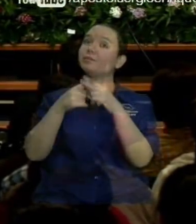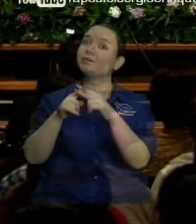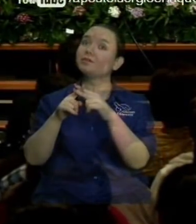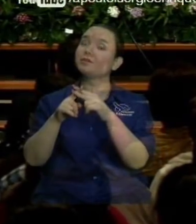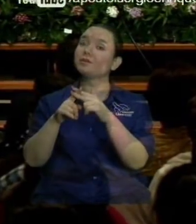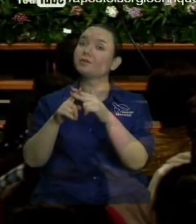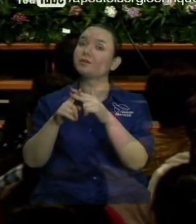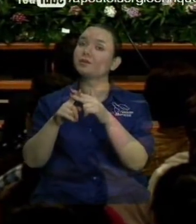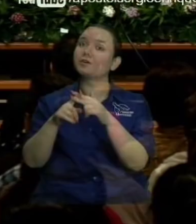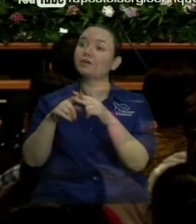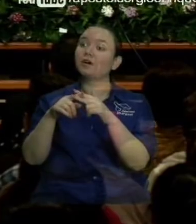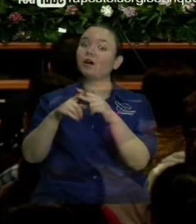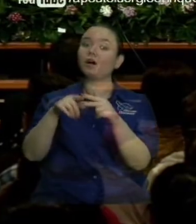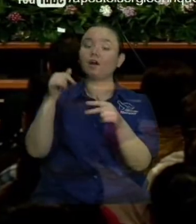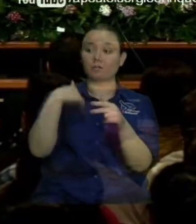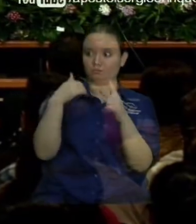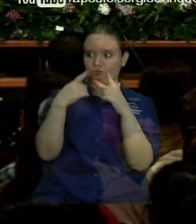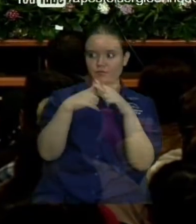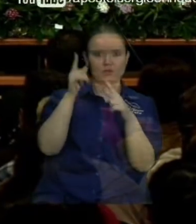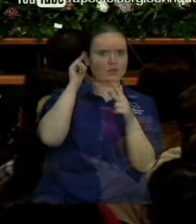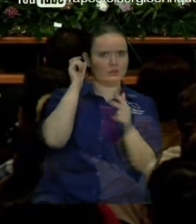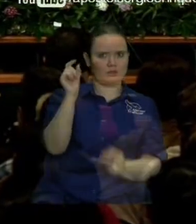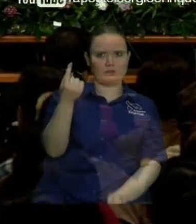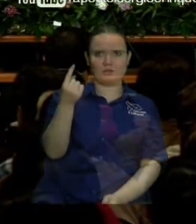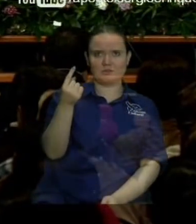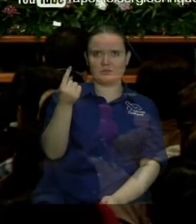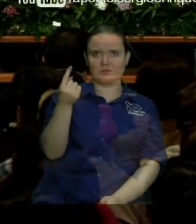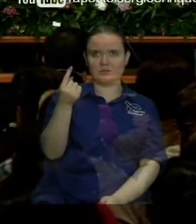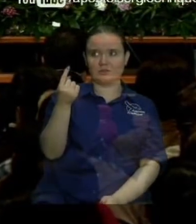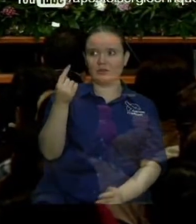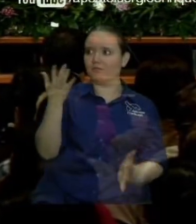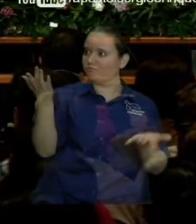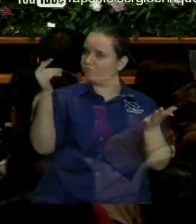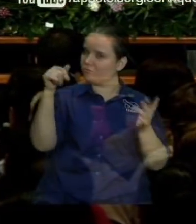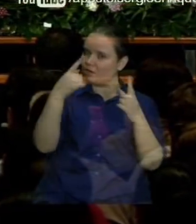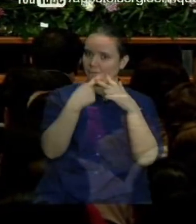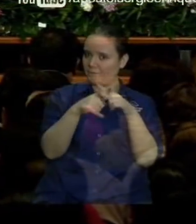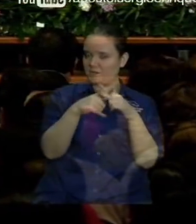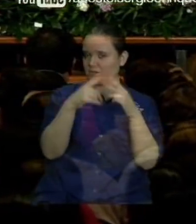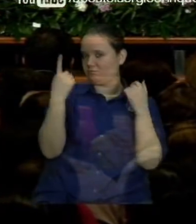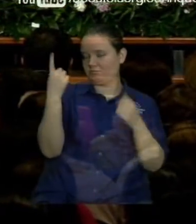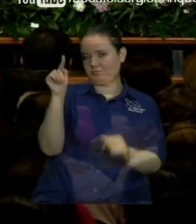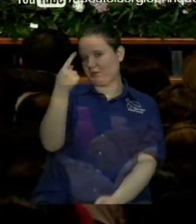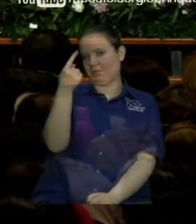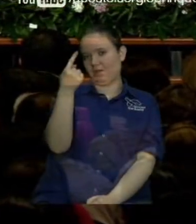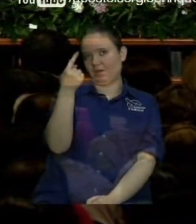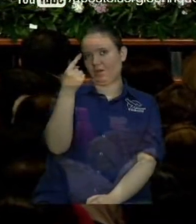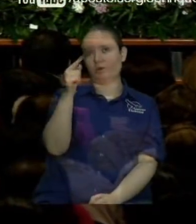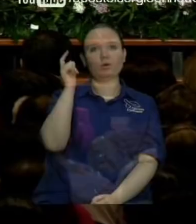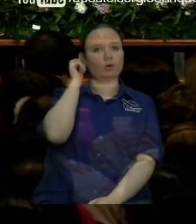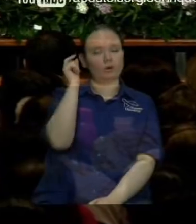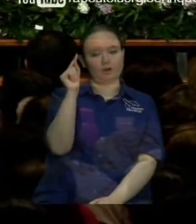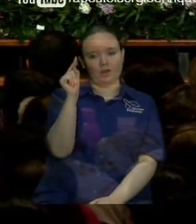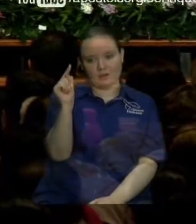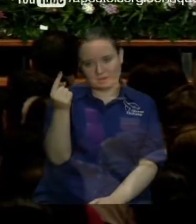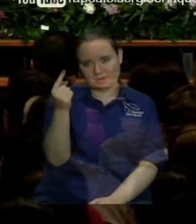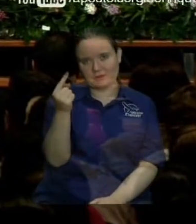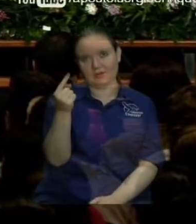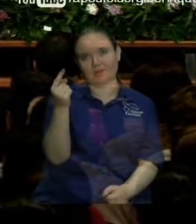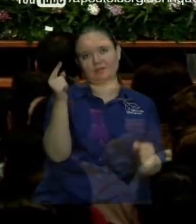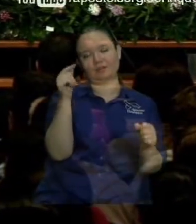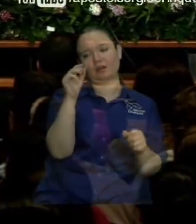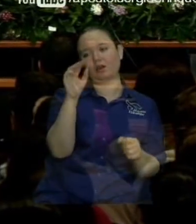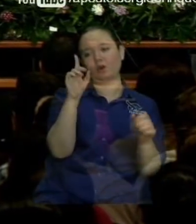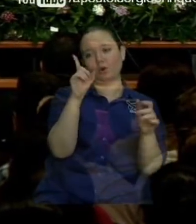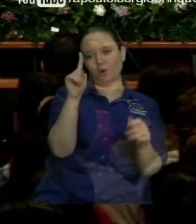me dijo, en Génesis, porque hay que comenzar desde el principio, ¿va? Comencé en Génesis a leer, me eché el capítulo